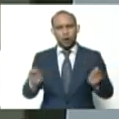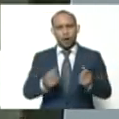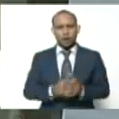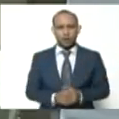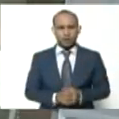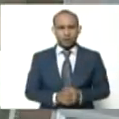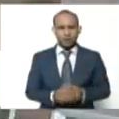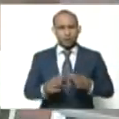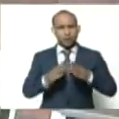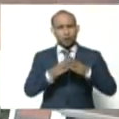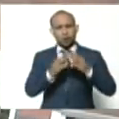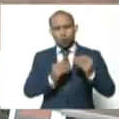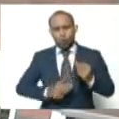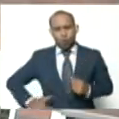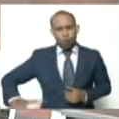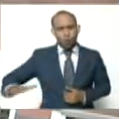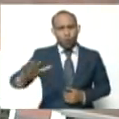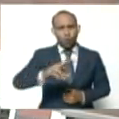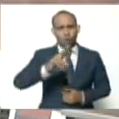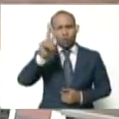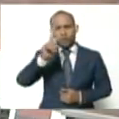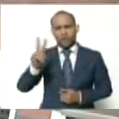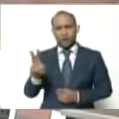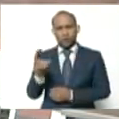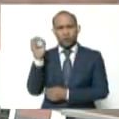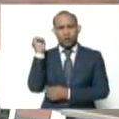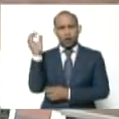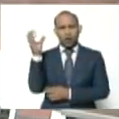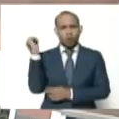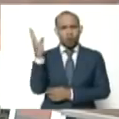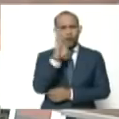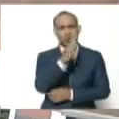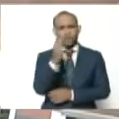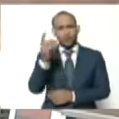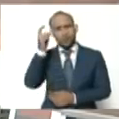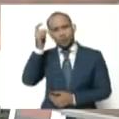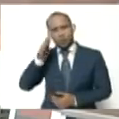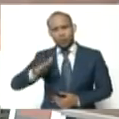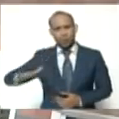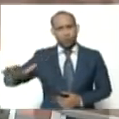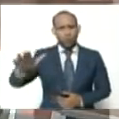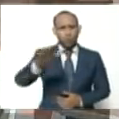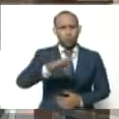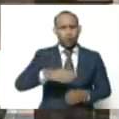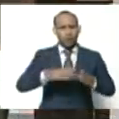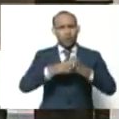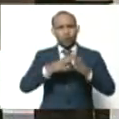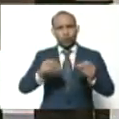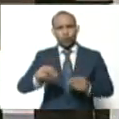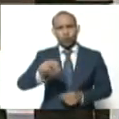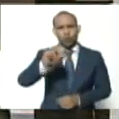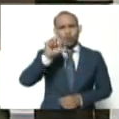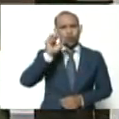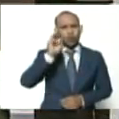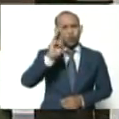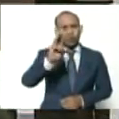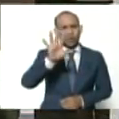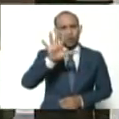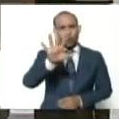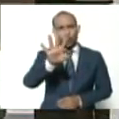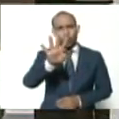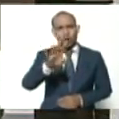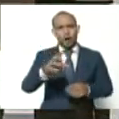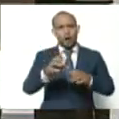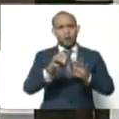en todo el país, los congresos bicentenarios de los pueblos en todos los 34 capítulos